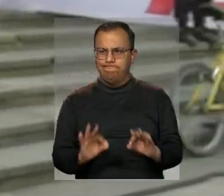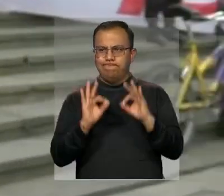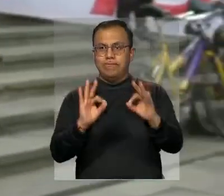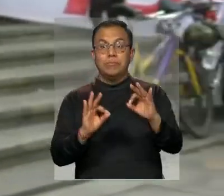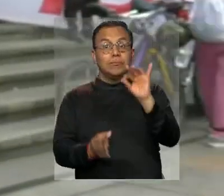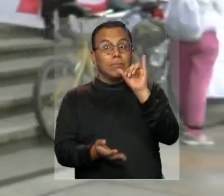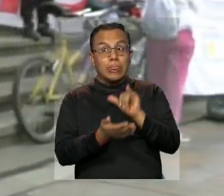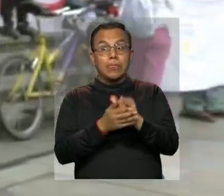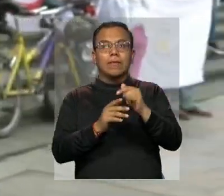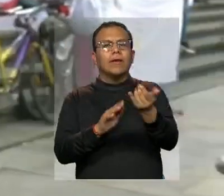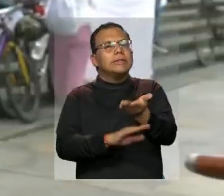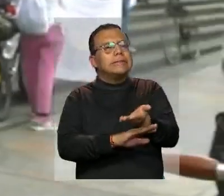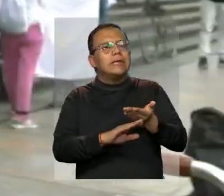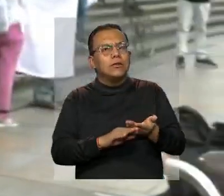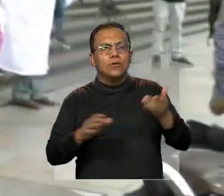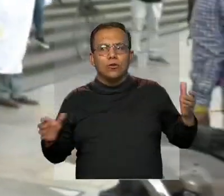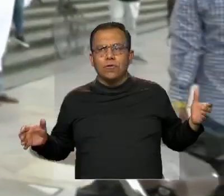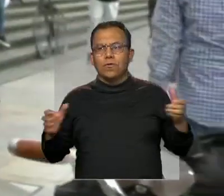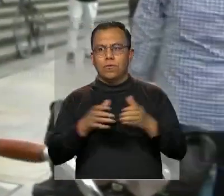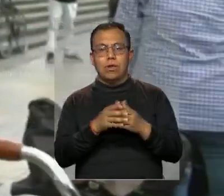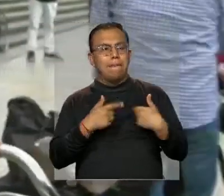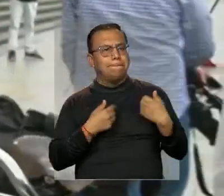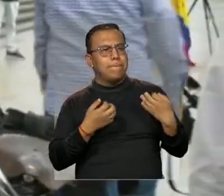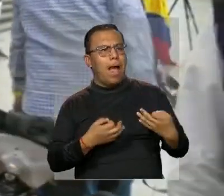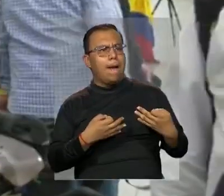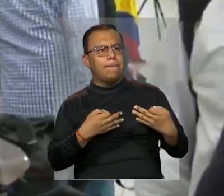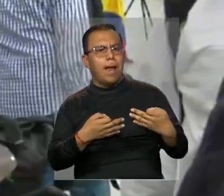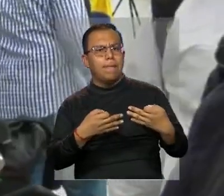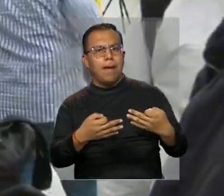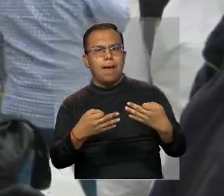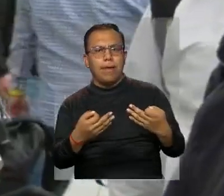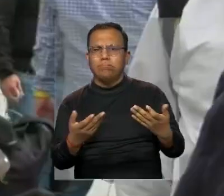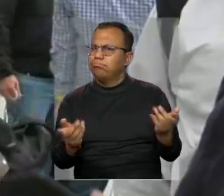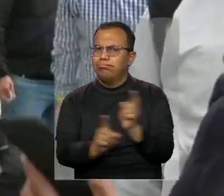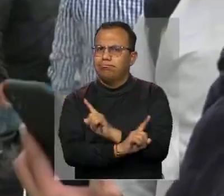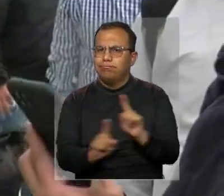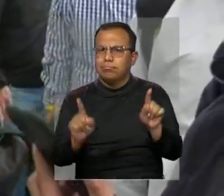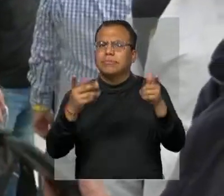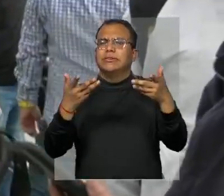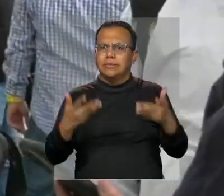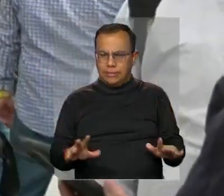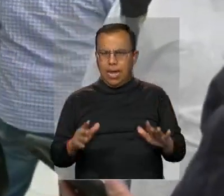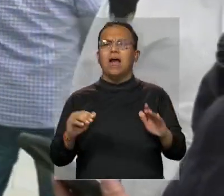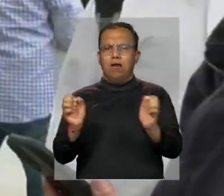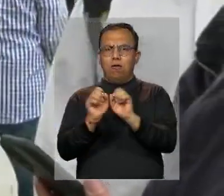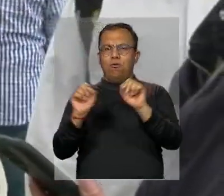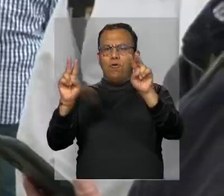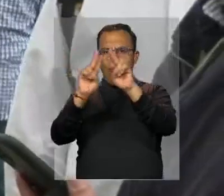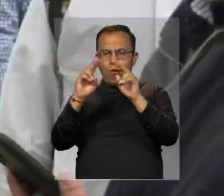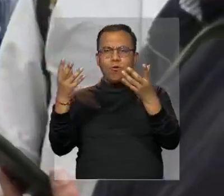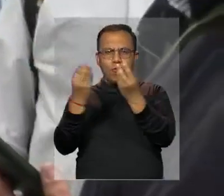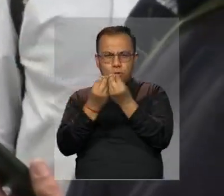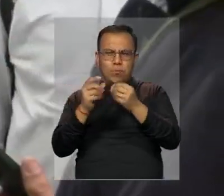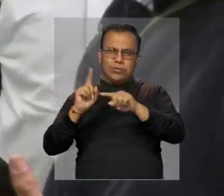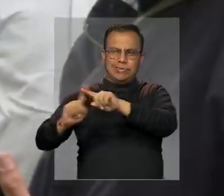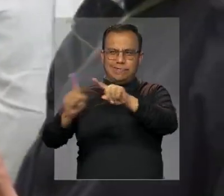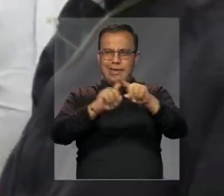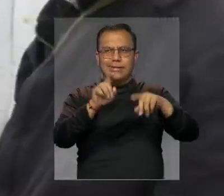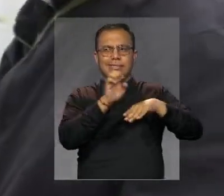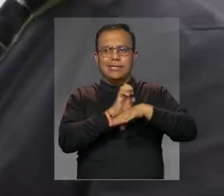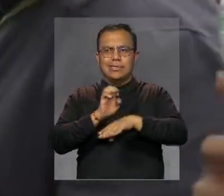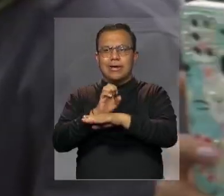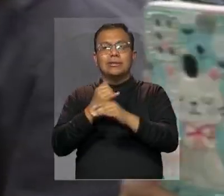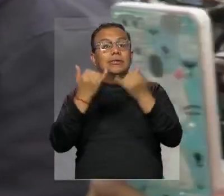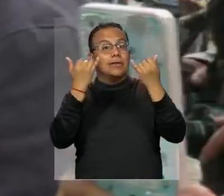estamos solicitando a la Corte no le ponga más palos en la rueda, ya que se pronunció Naciones Unidas, la OEA, la Comisión Interamericana y